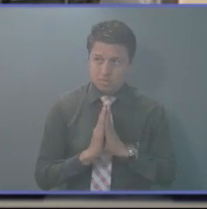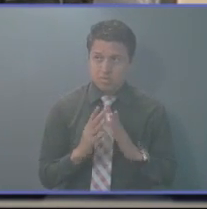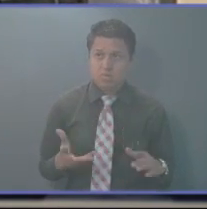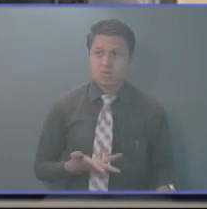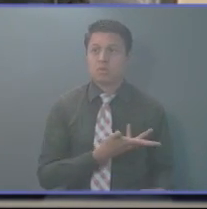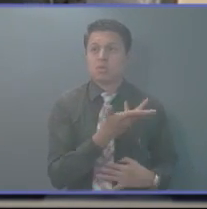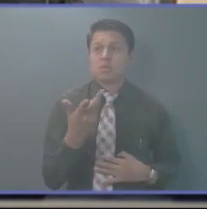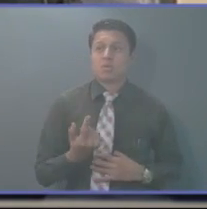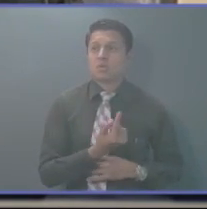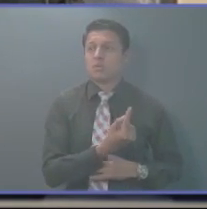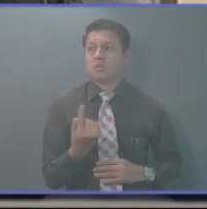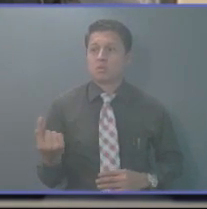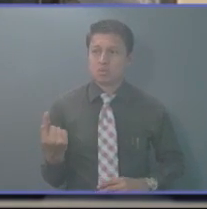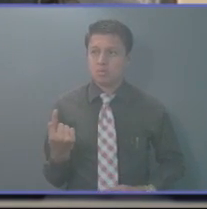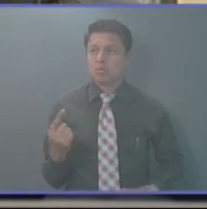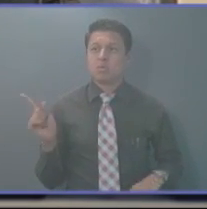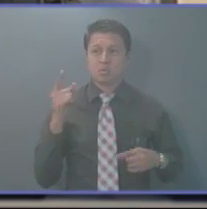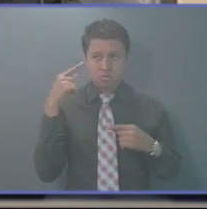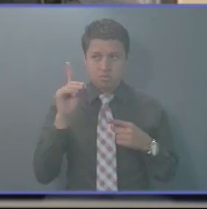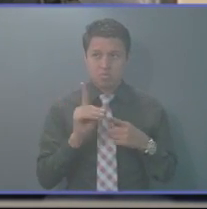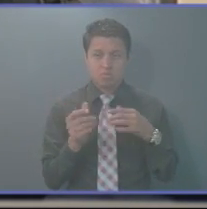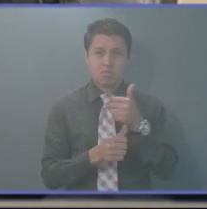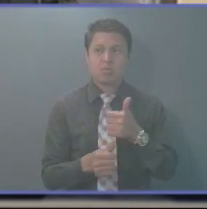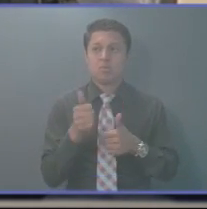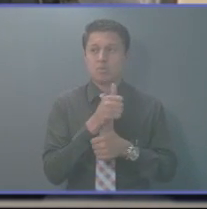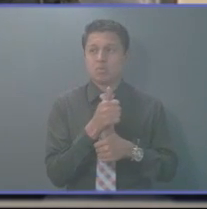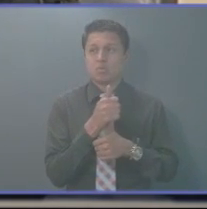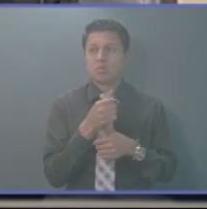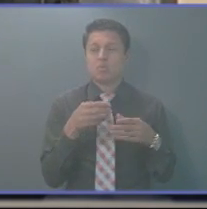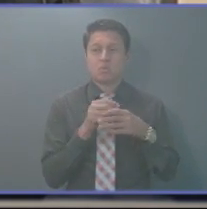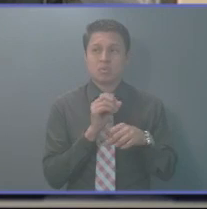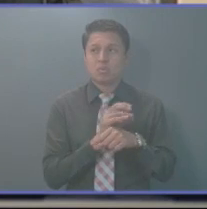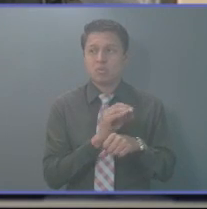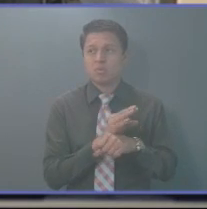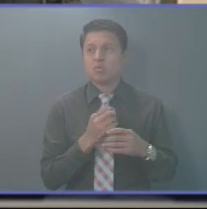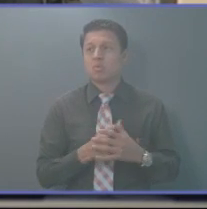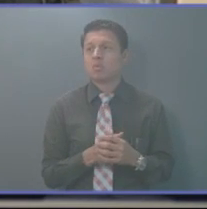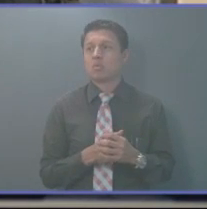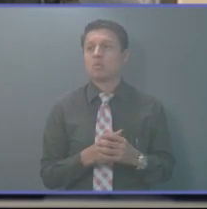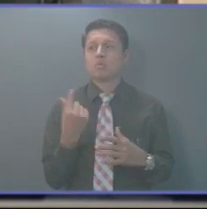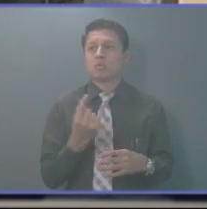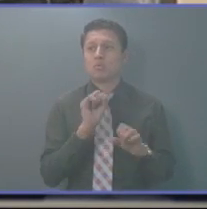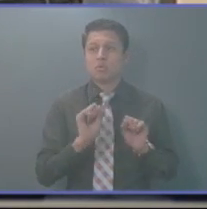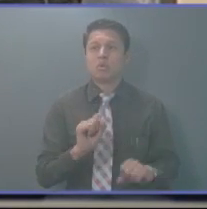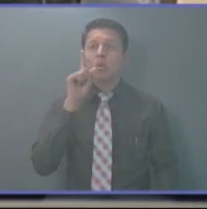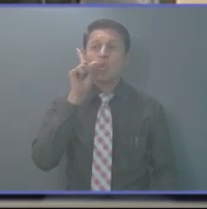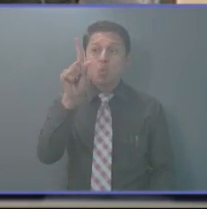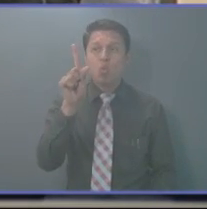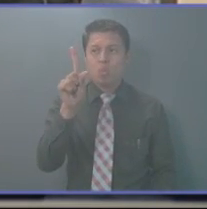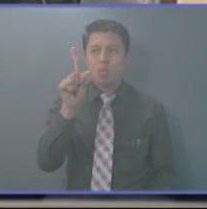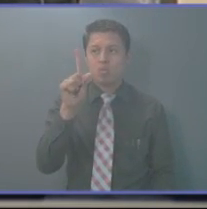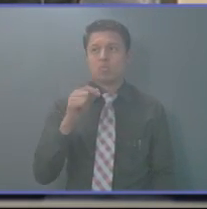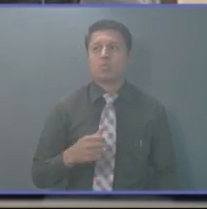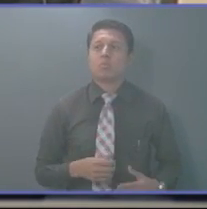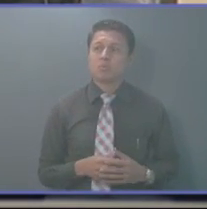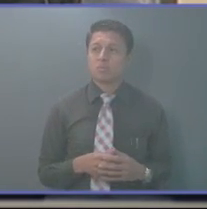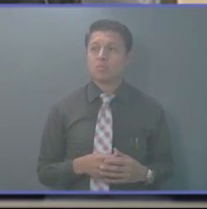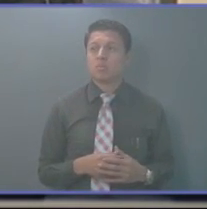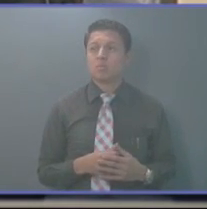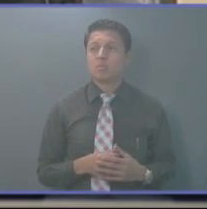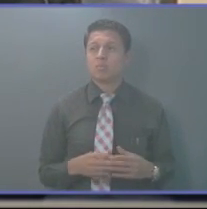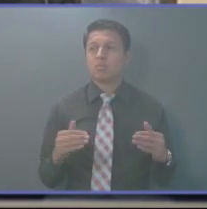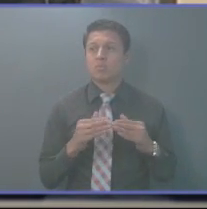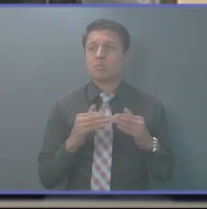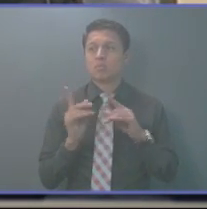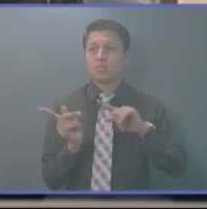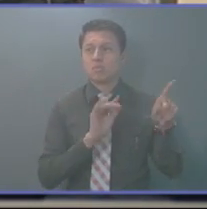personas que no son diputados suplentes, que son asesores, que solo puede estar uno por grupo parlamentario, y los demás que se